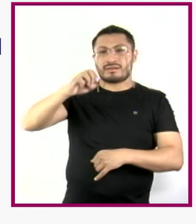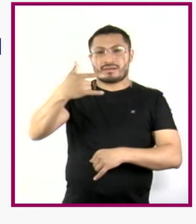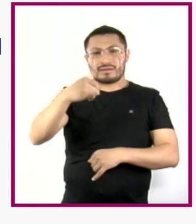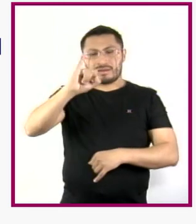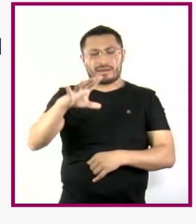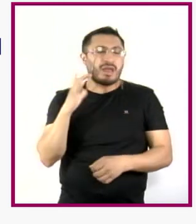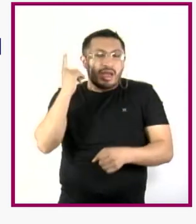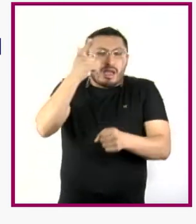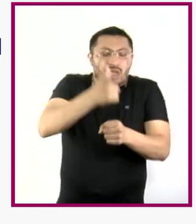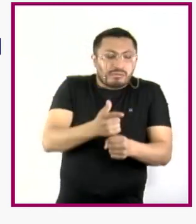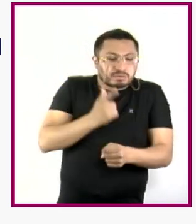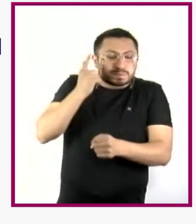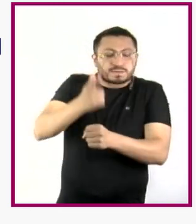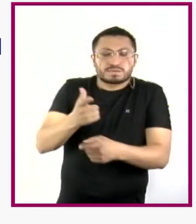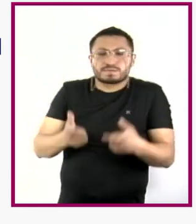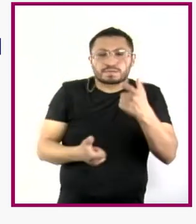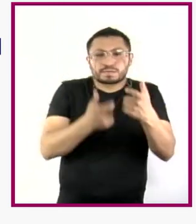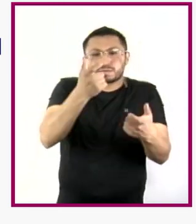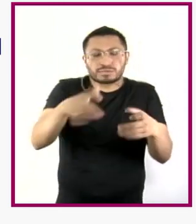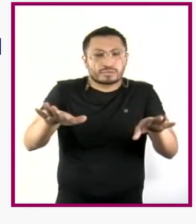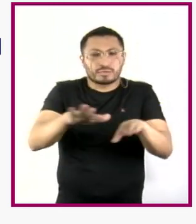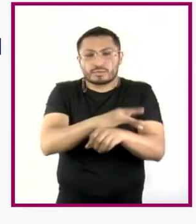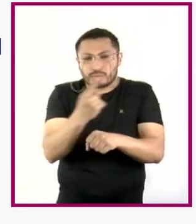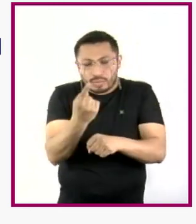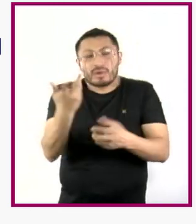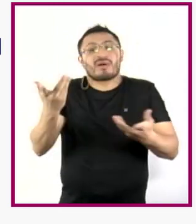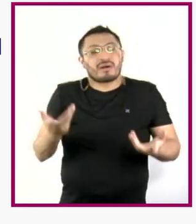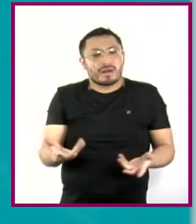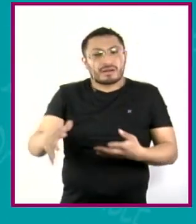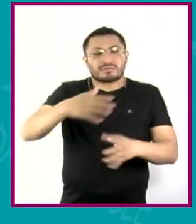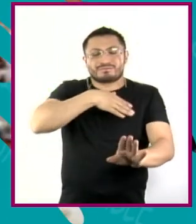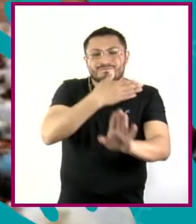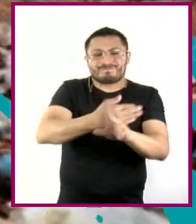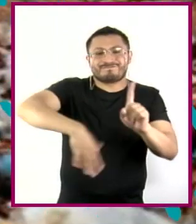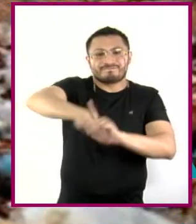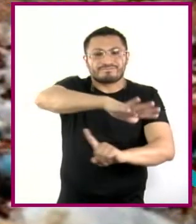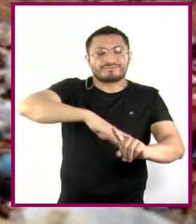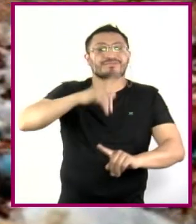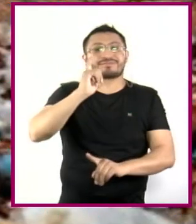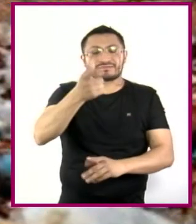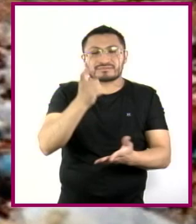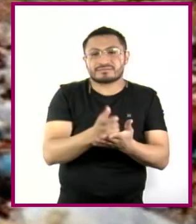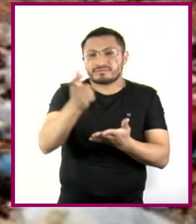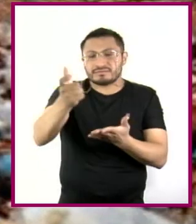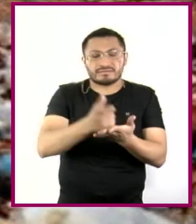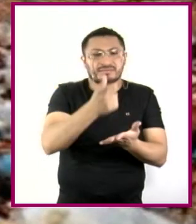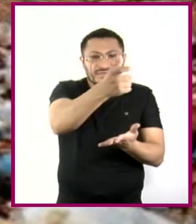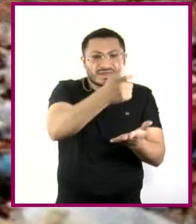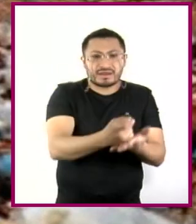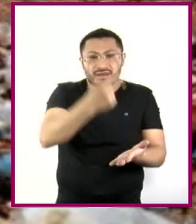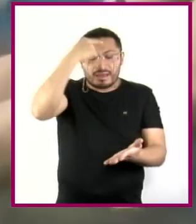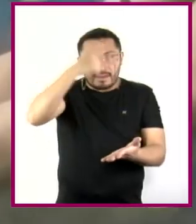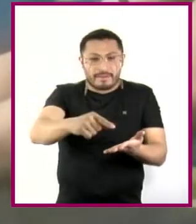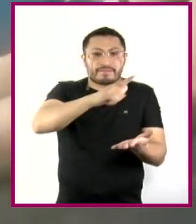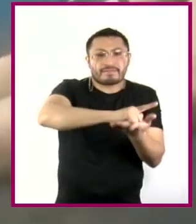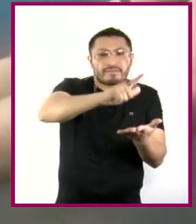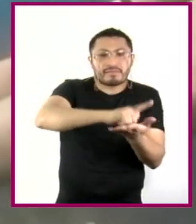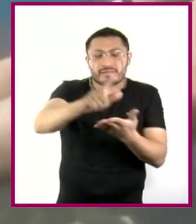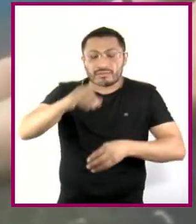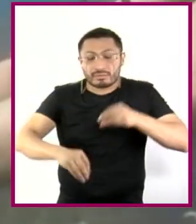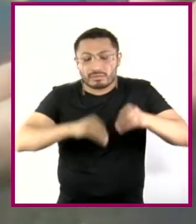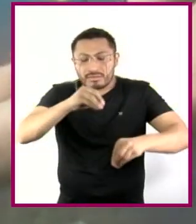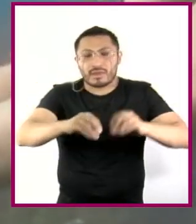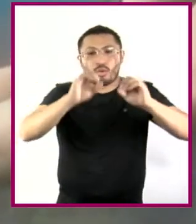costos totales por agotamiento y degradación ambiental. O sea, son los pagos o desembolsos sociales para remediar, restituir